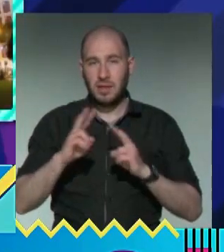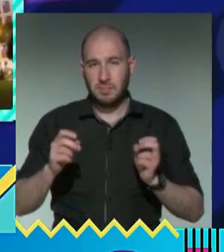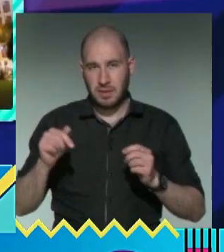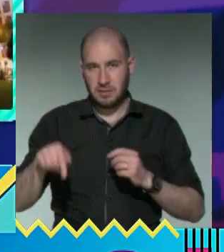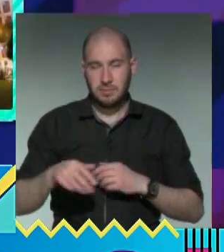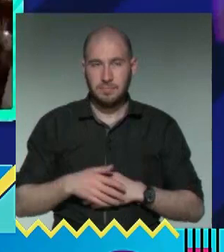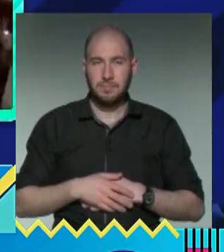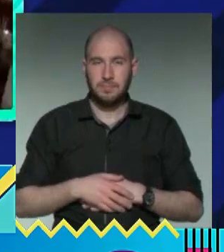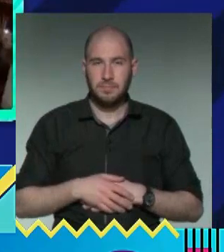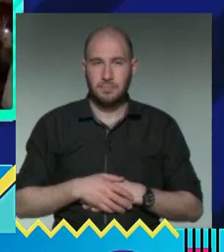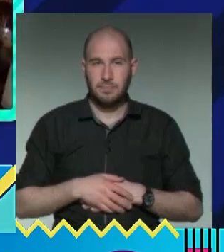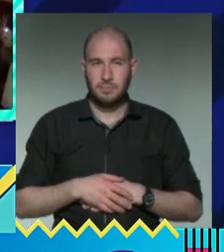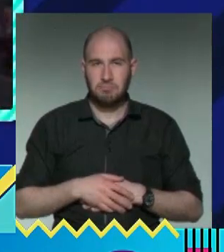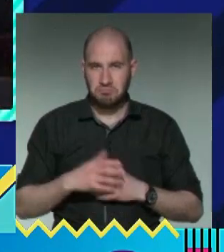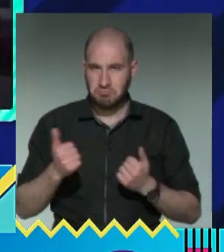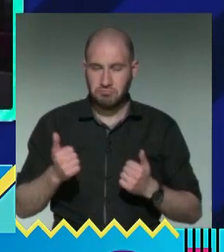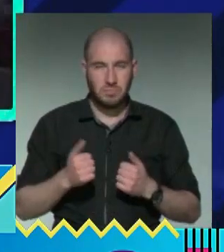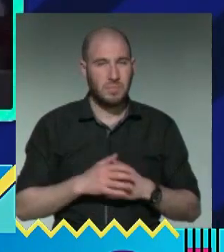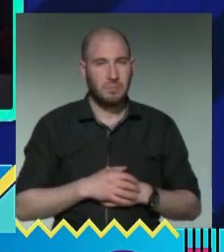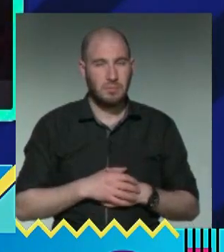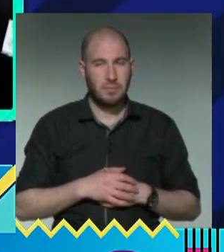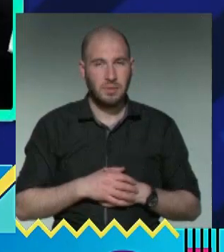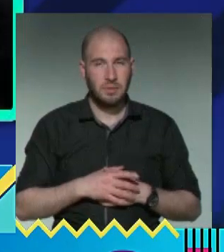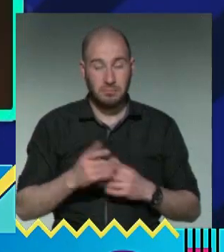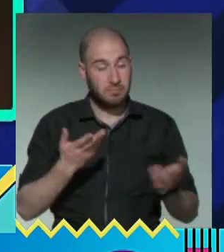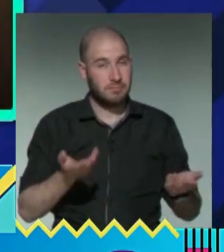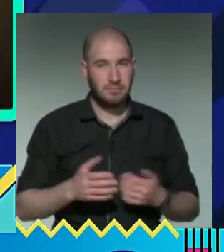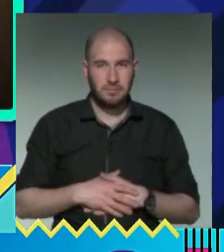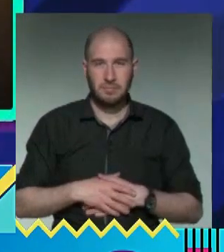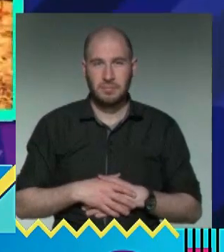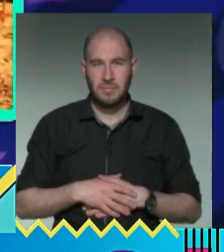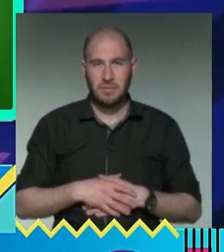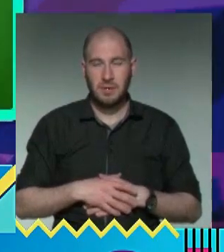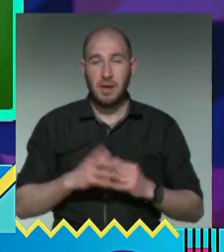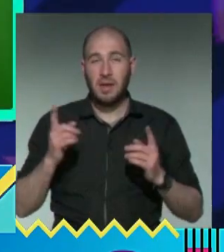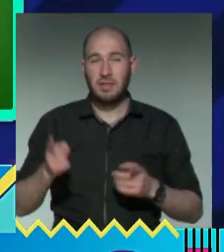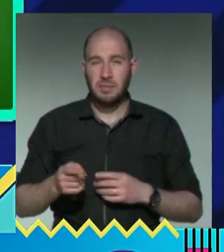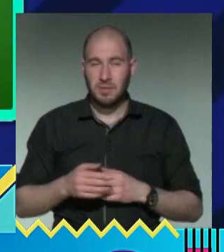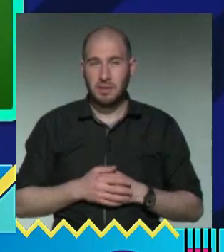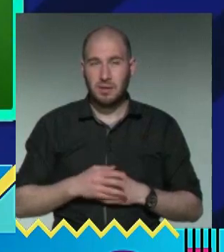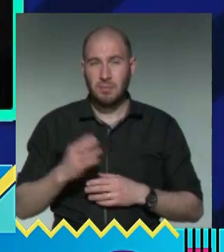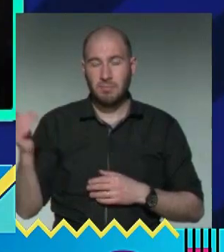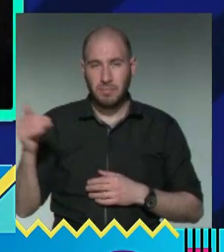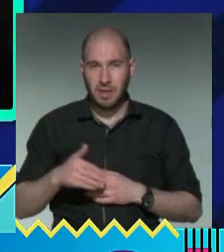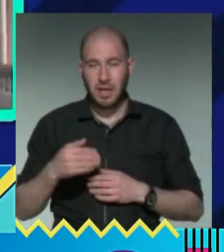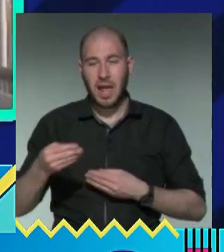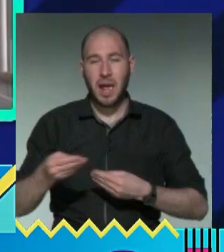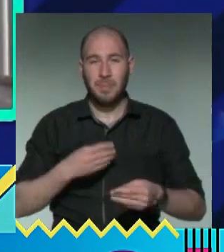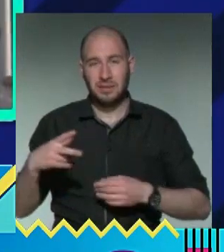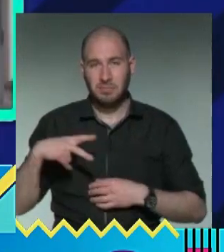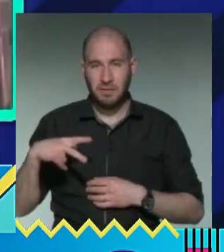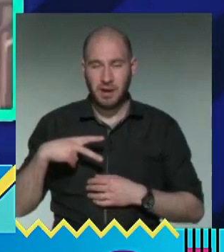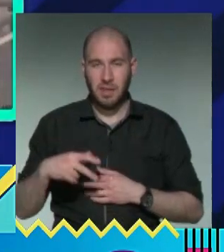materia. Bien, sí. No, digo, también vamos a contar con empresas